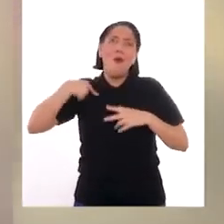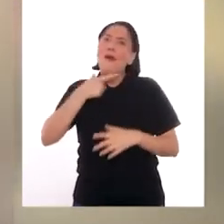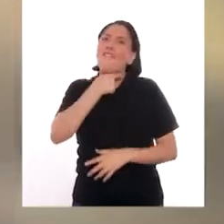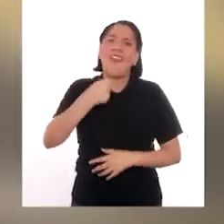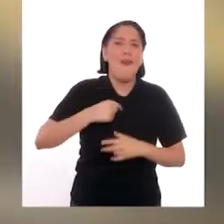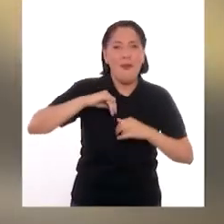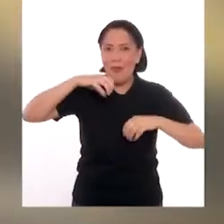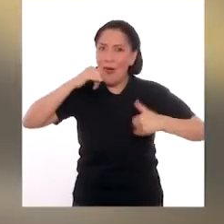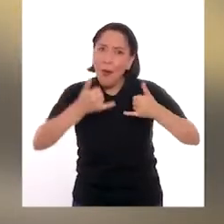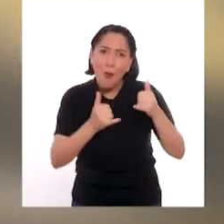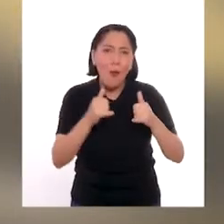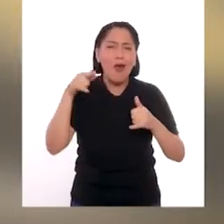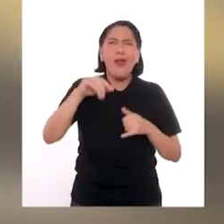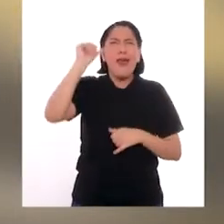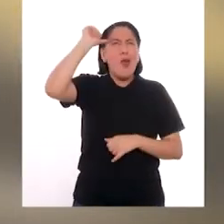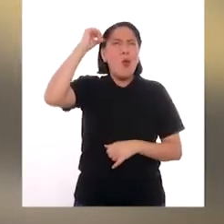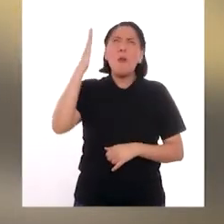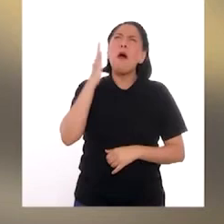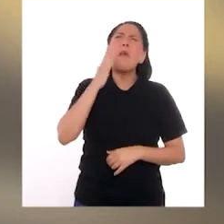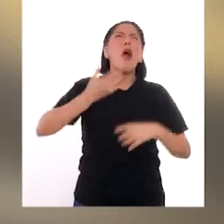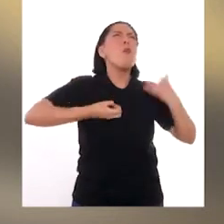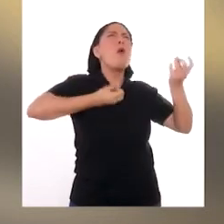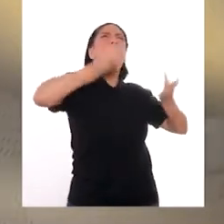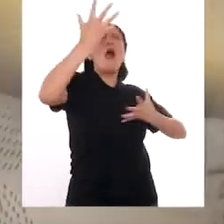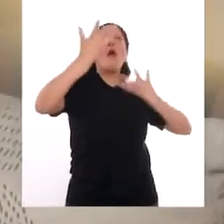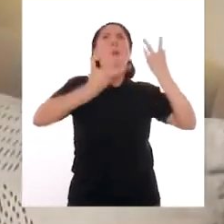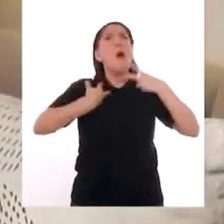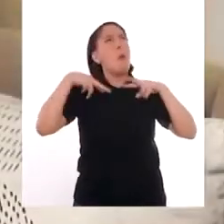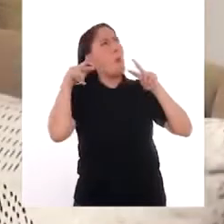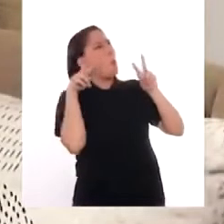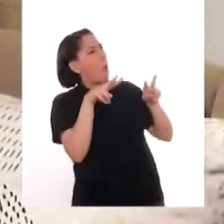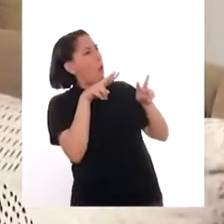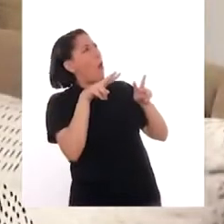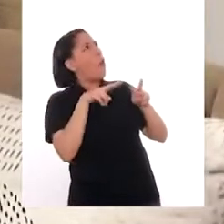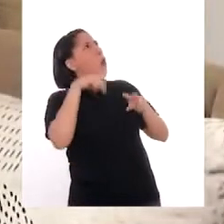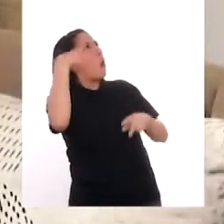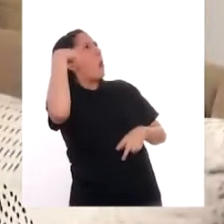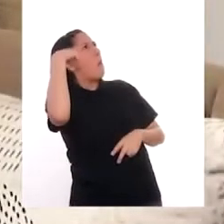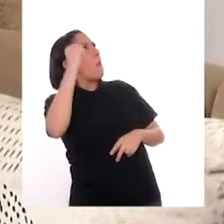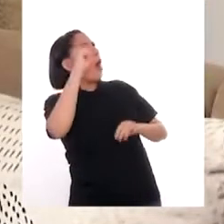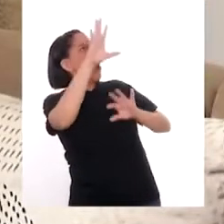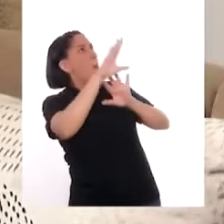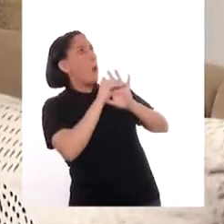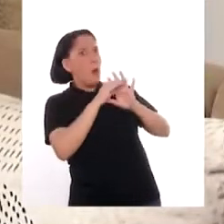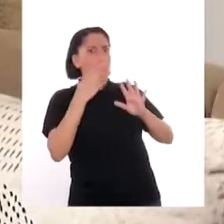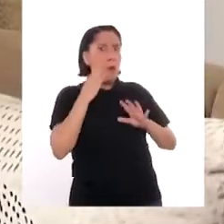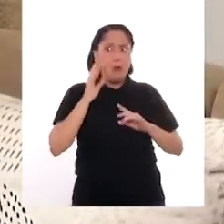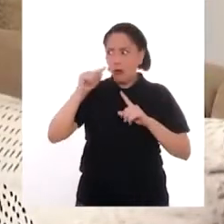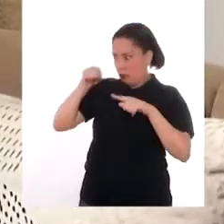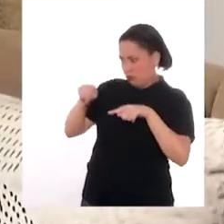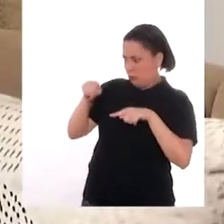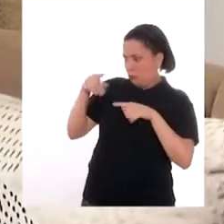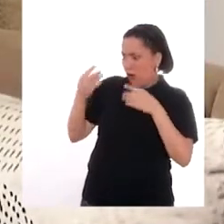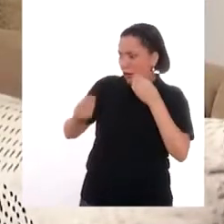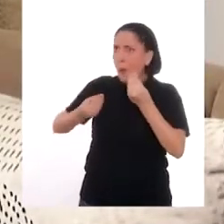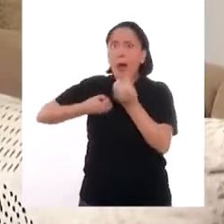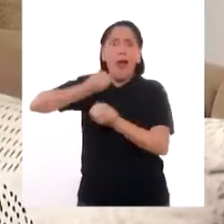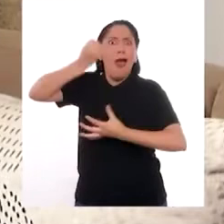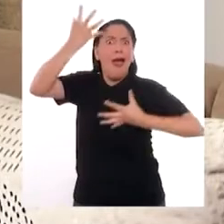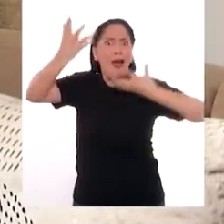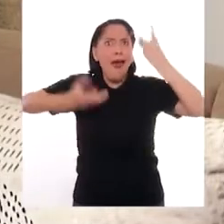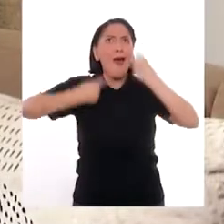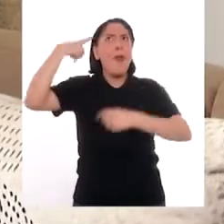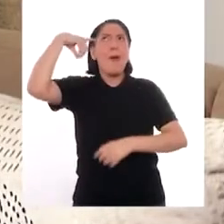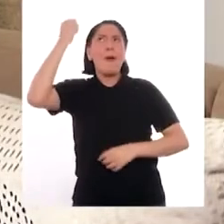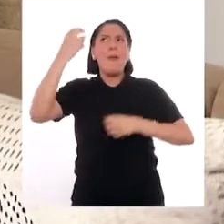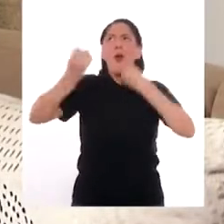jugar. Recuerdo que mi mamá recitaba poesía y yo escuchaba y me aprendí de memoria y mi mamá se dio cuenta que empezaba a declamar